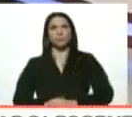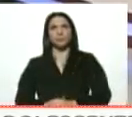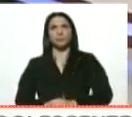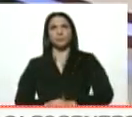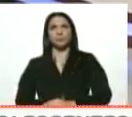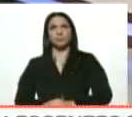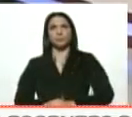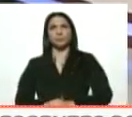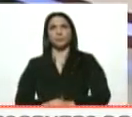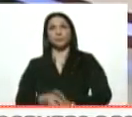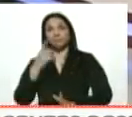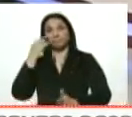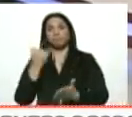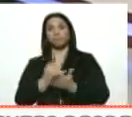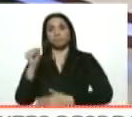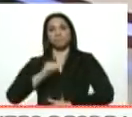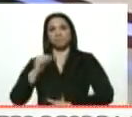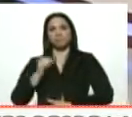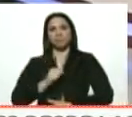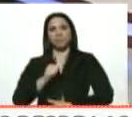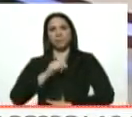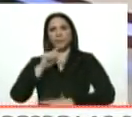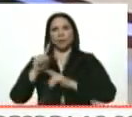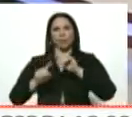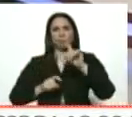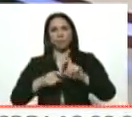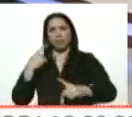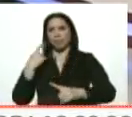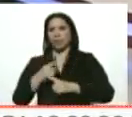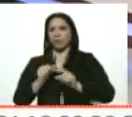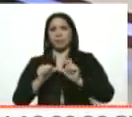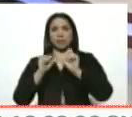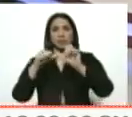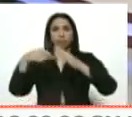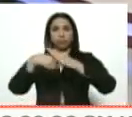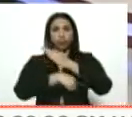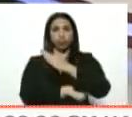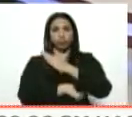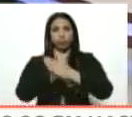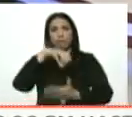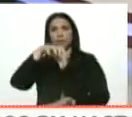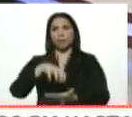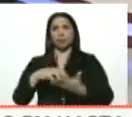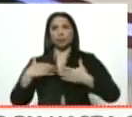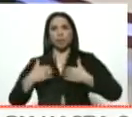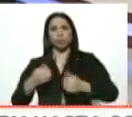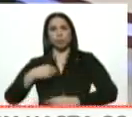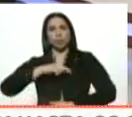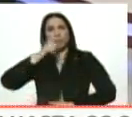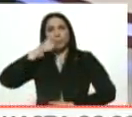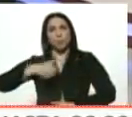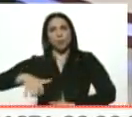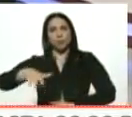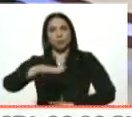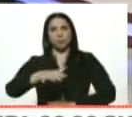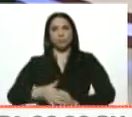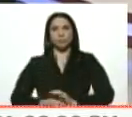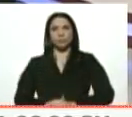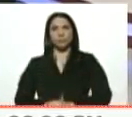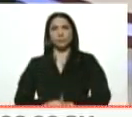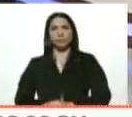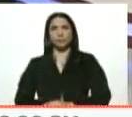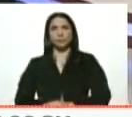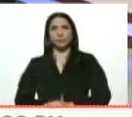Sí, fíjate, la encuesta va a seguir profundizando en el estado de salud de nuestra población.